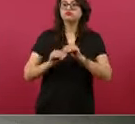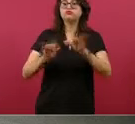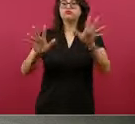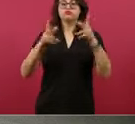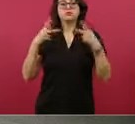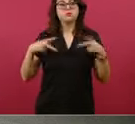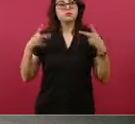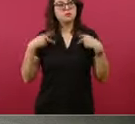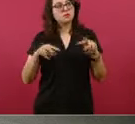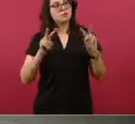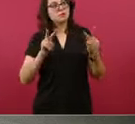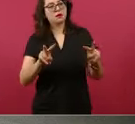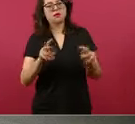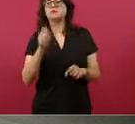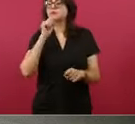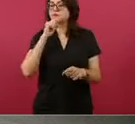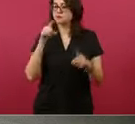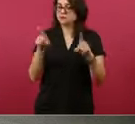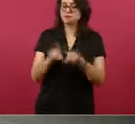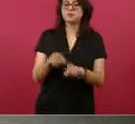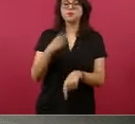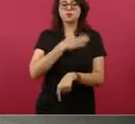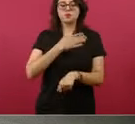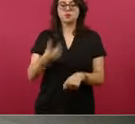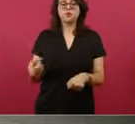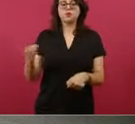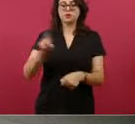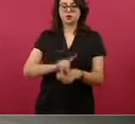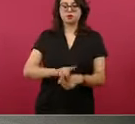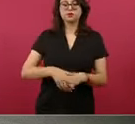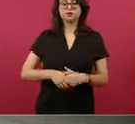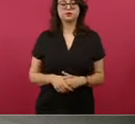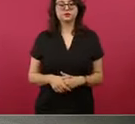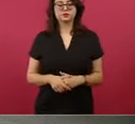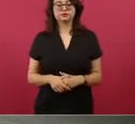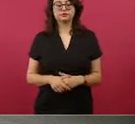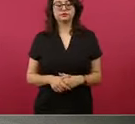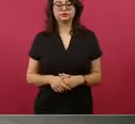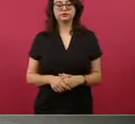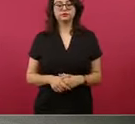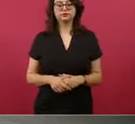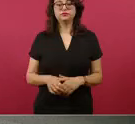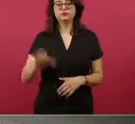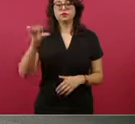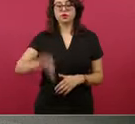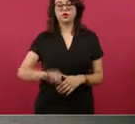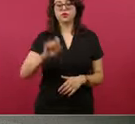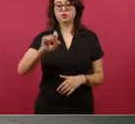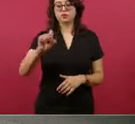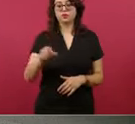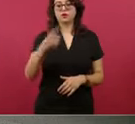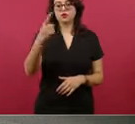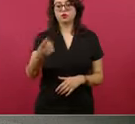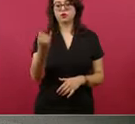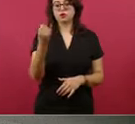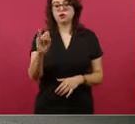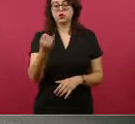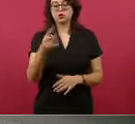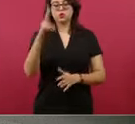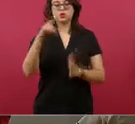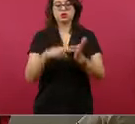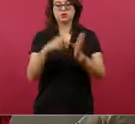transmisiones por las que pasa esta conferencia de prensa matutina. Hoy es 21 de junio de